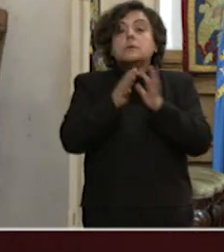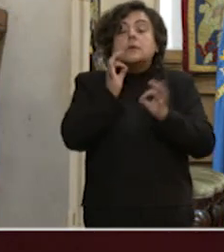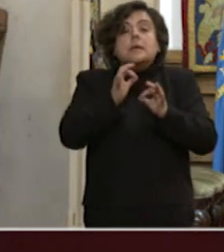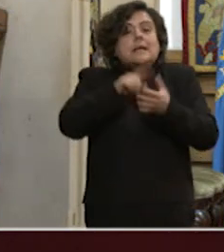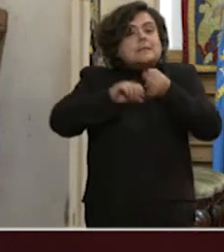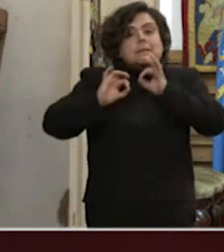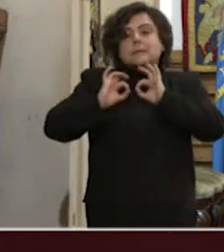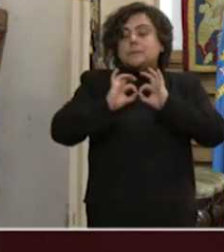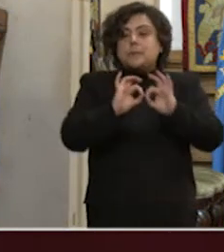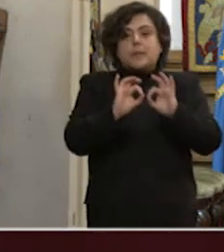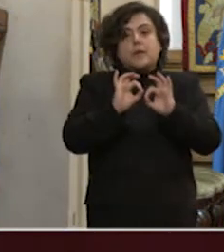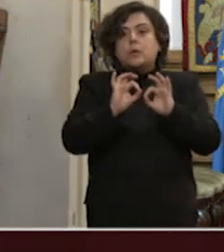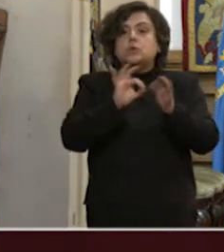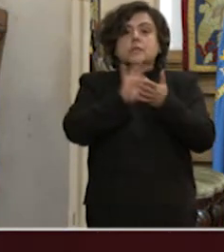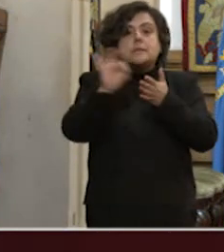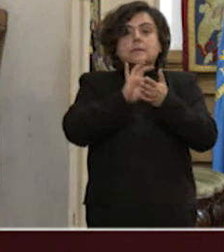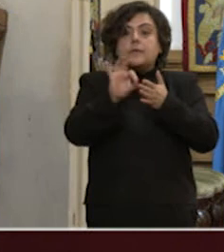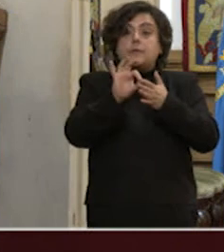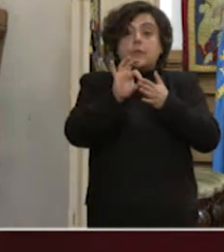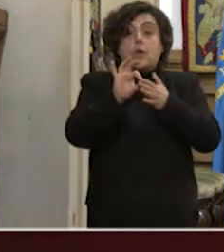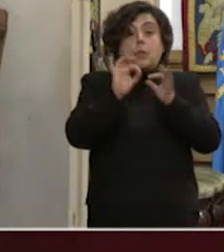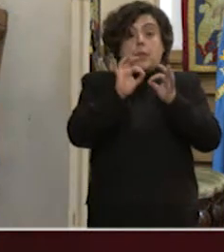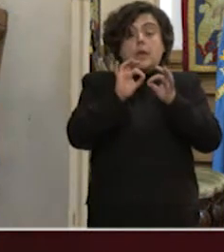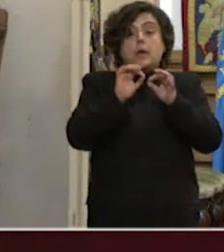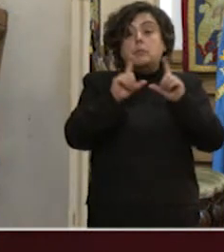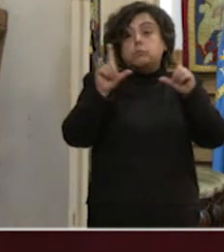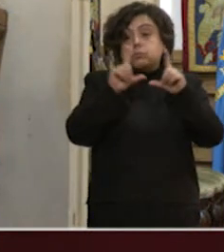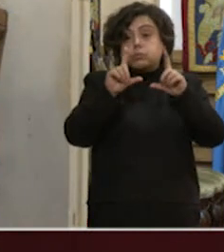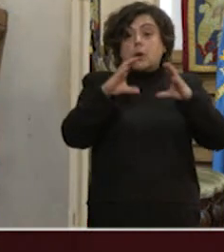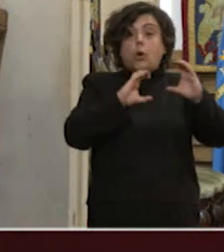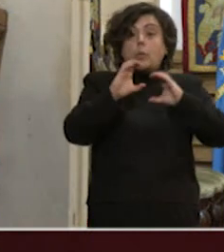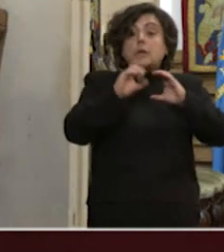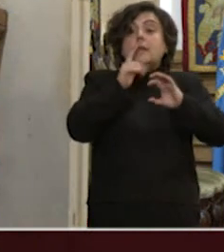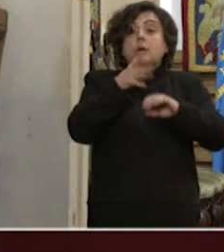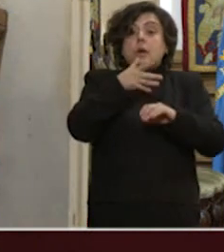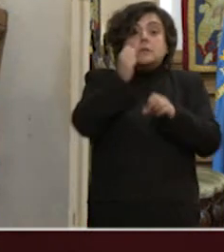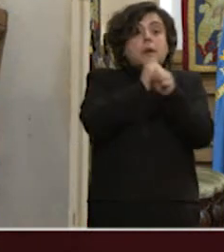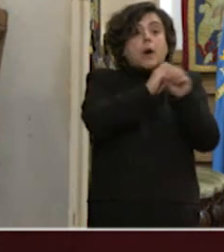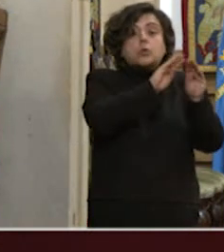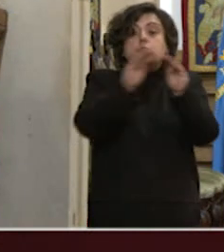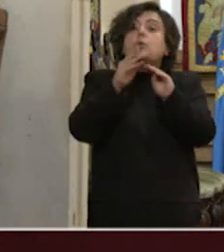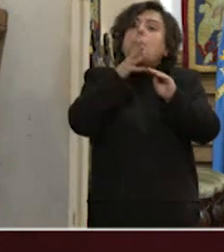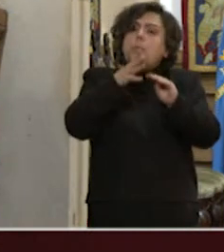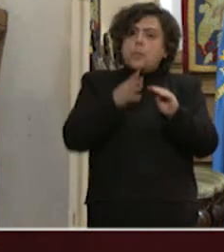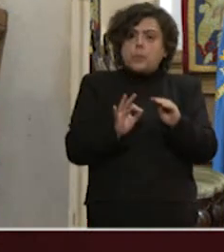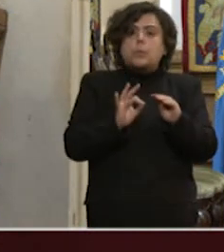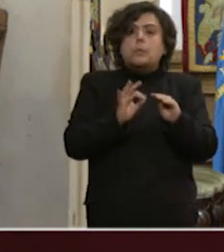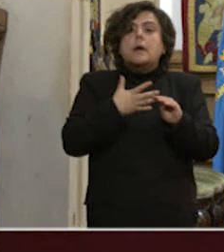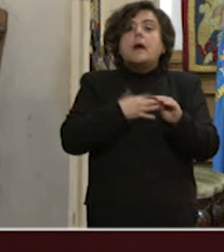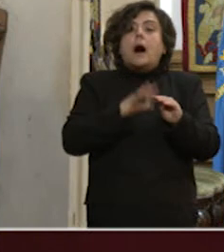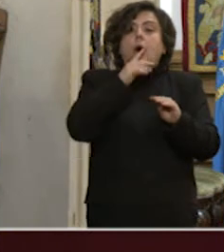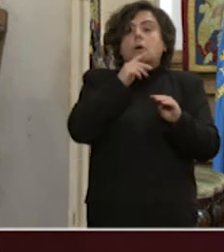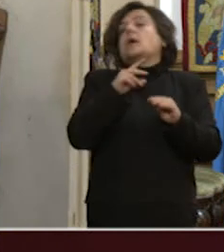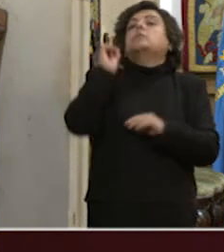muy especialmente al Servicio de Medios Audiovisuales, que con su trabajo está haciendo posible el seguimiento en directo de este